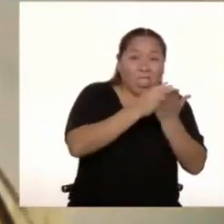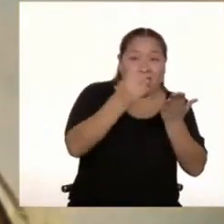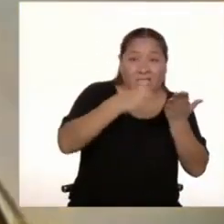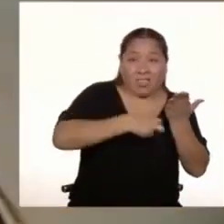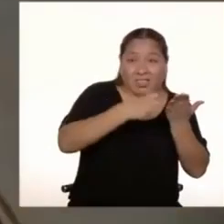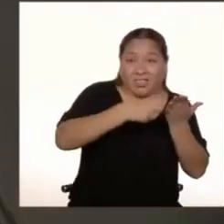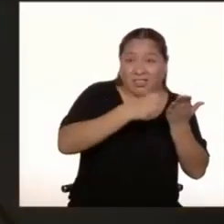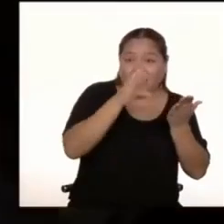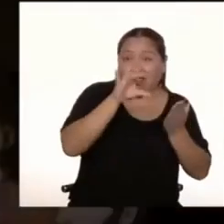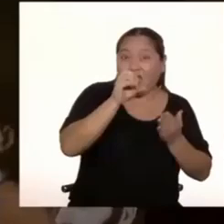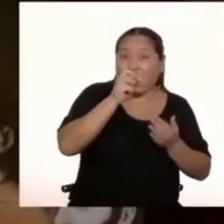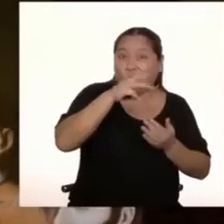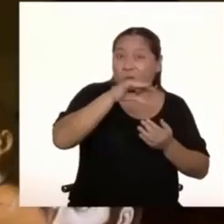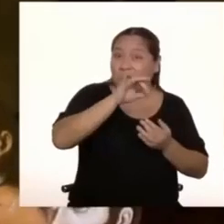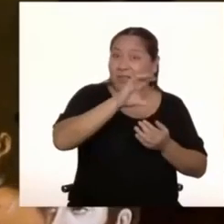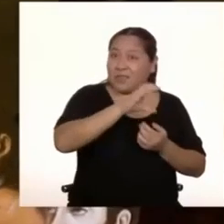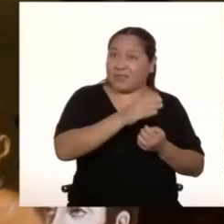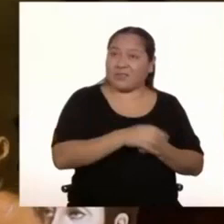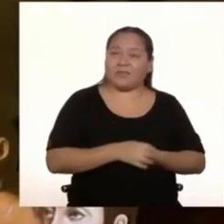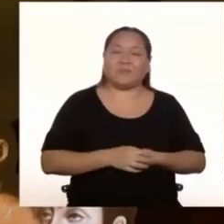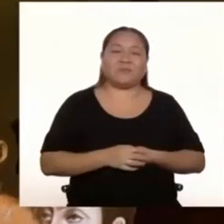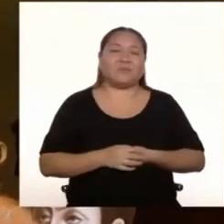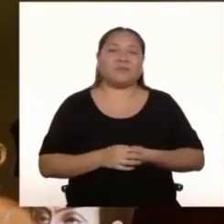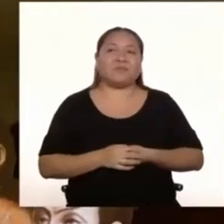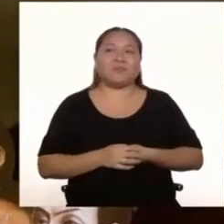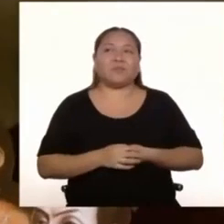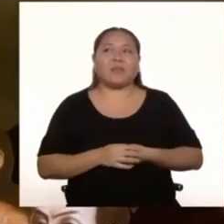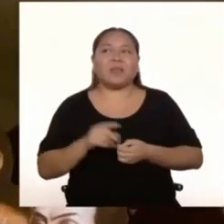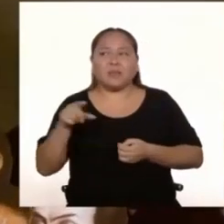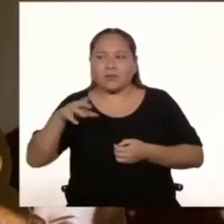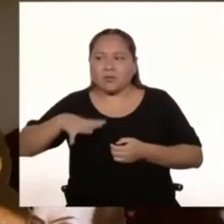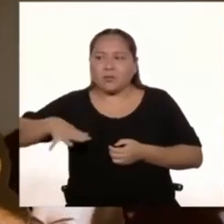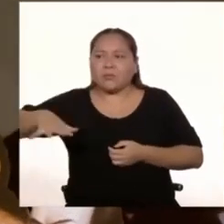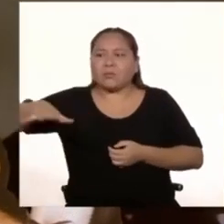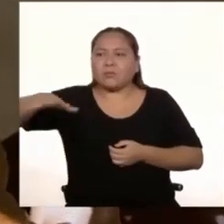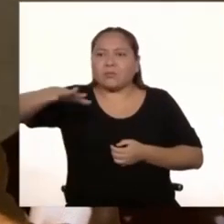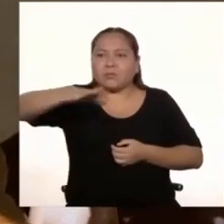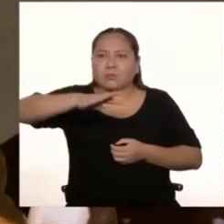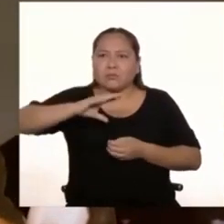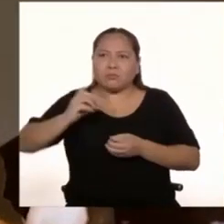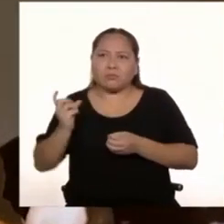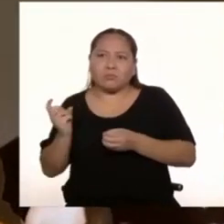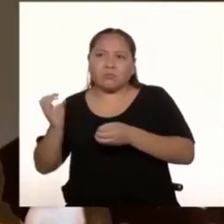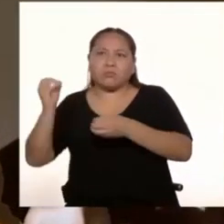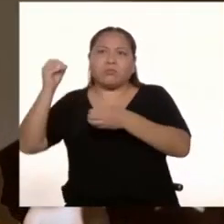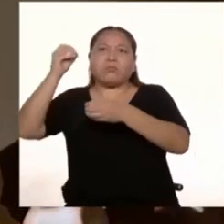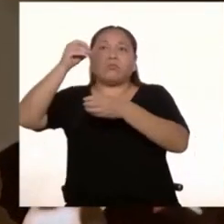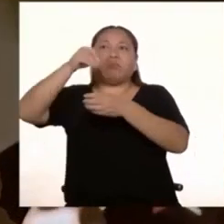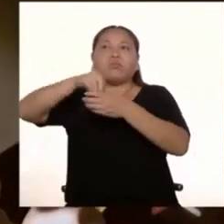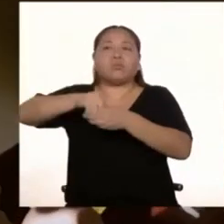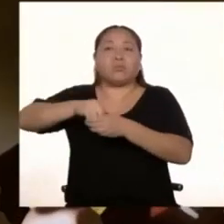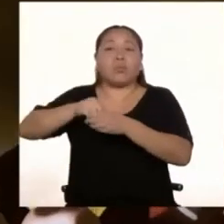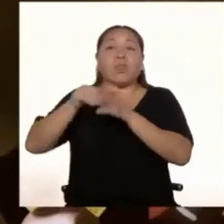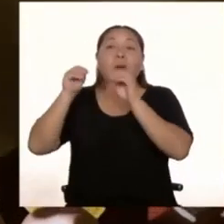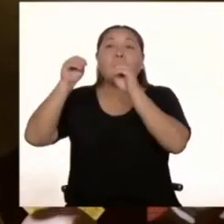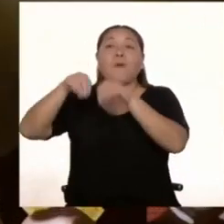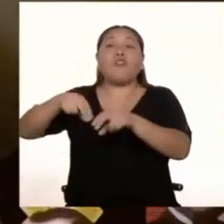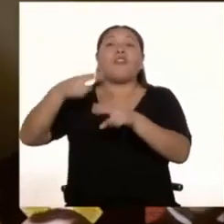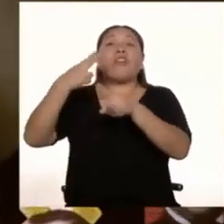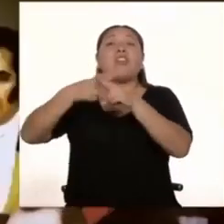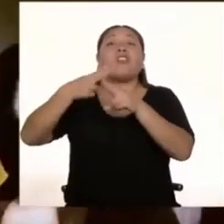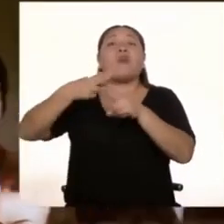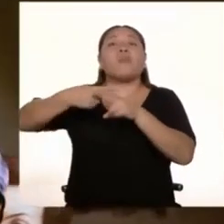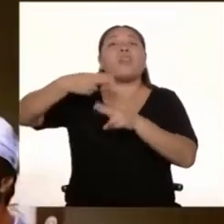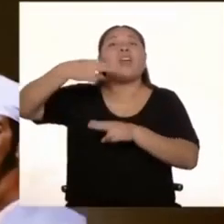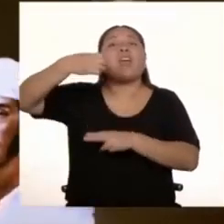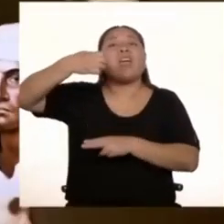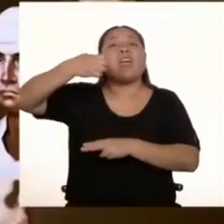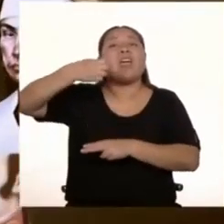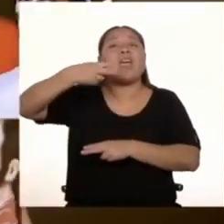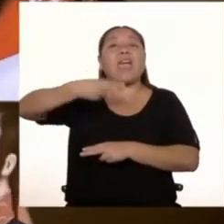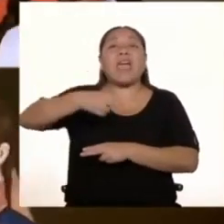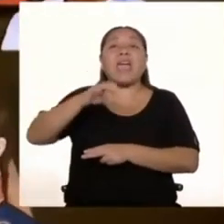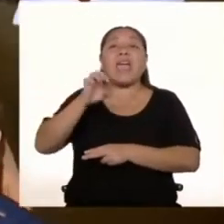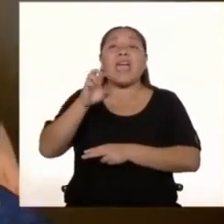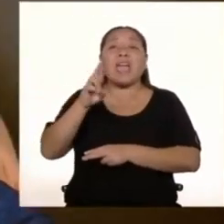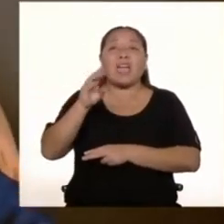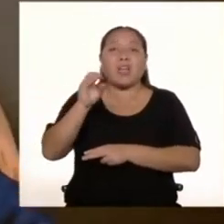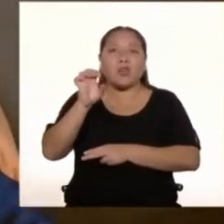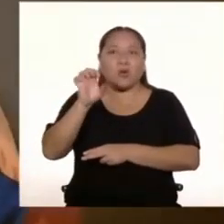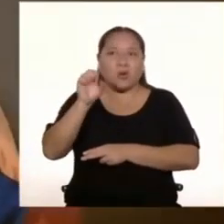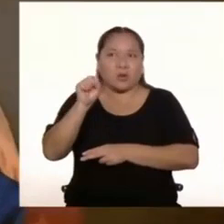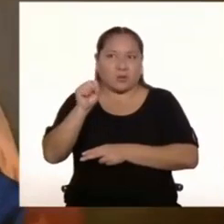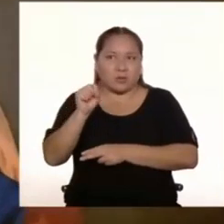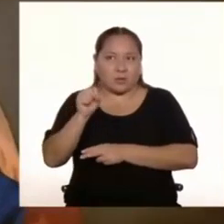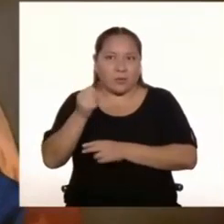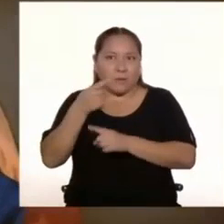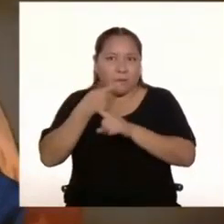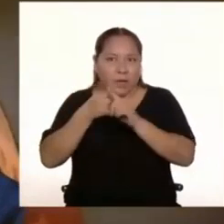Ahora, si bien es frecuente incluir a todos estos personajes bajo la denominación de héroes, podemos entrar más en